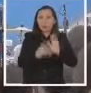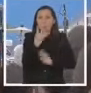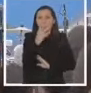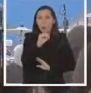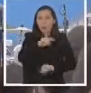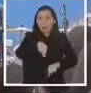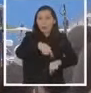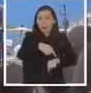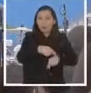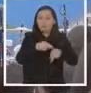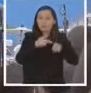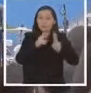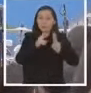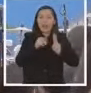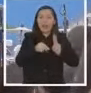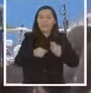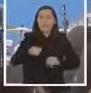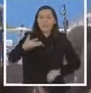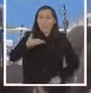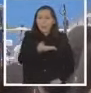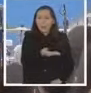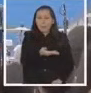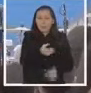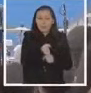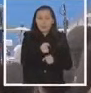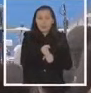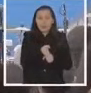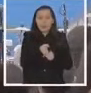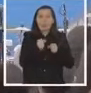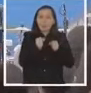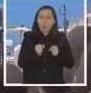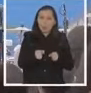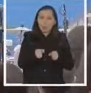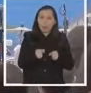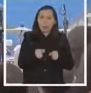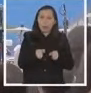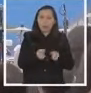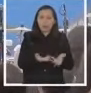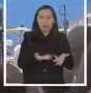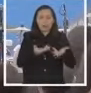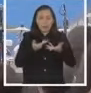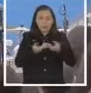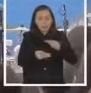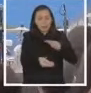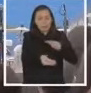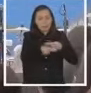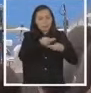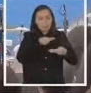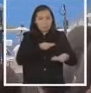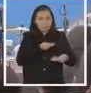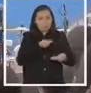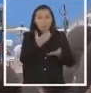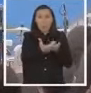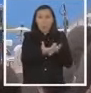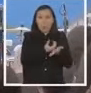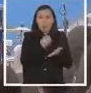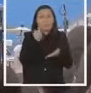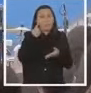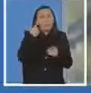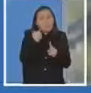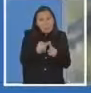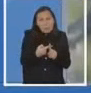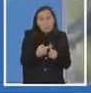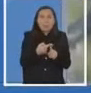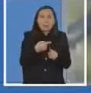nos permite entregar ese valor, ¿cierto? De que el trabajo pueda ser una forma de retribuir con salarios, pero también con tiempo para el